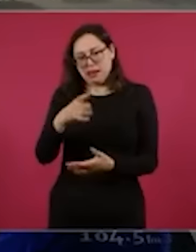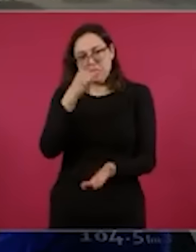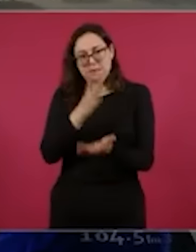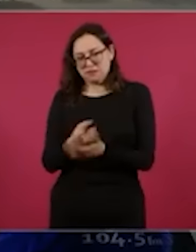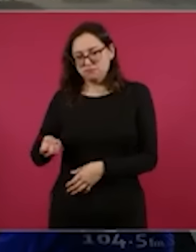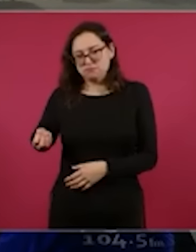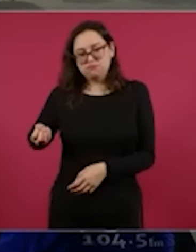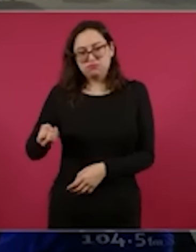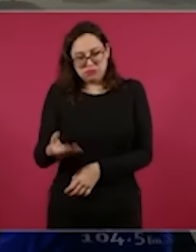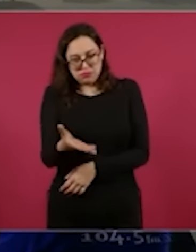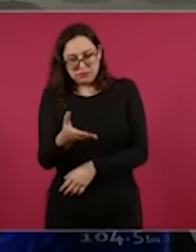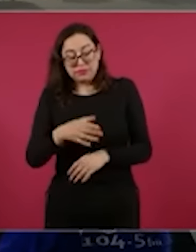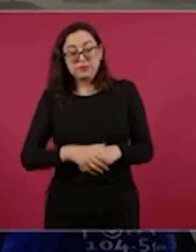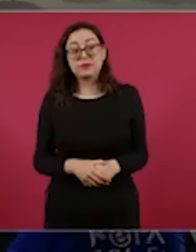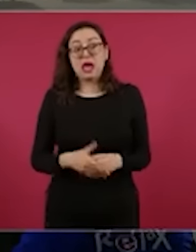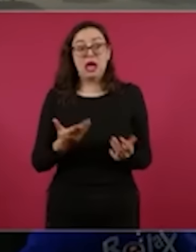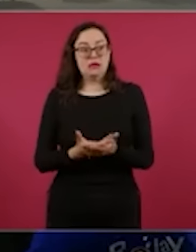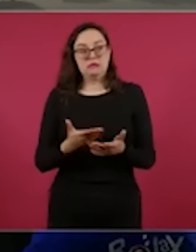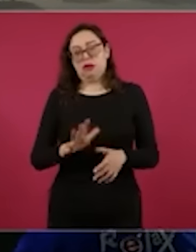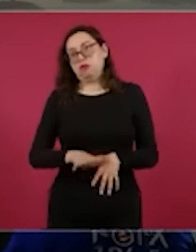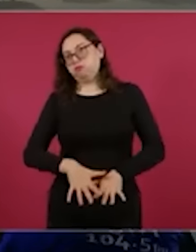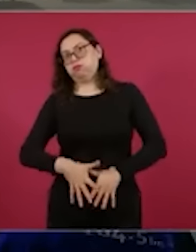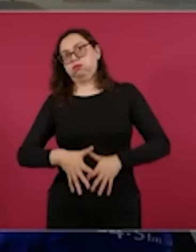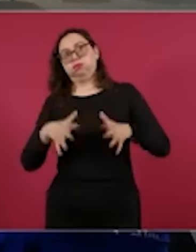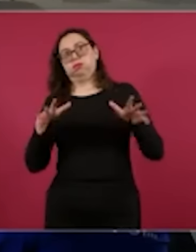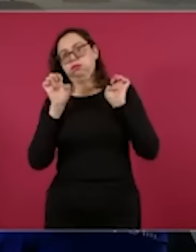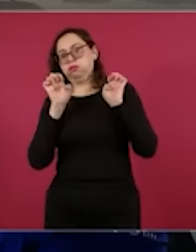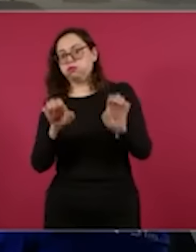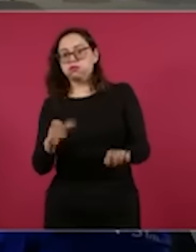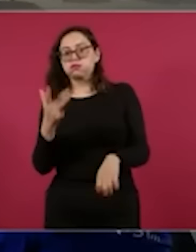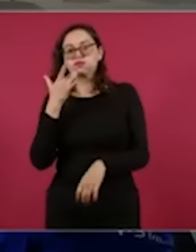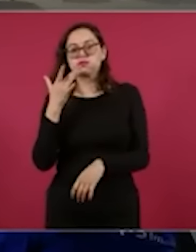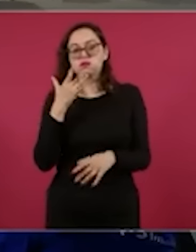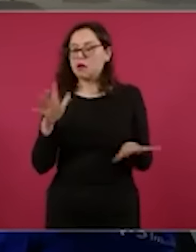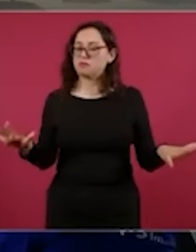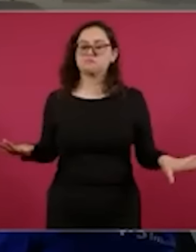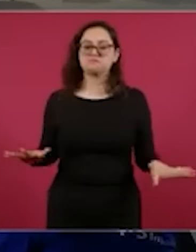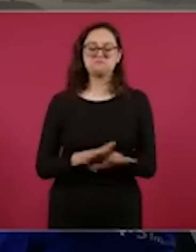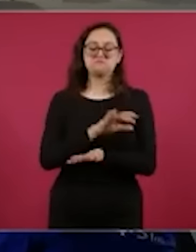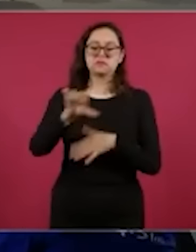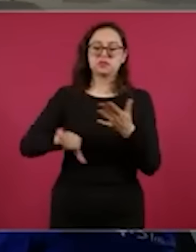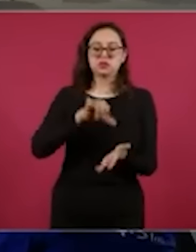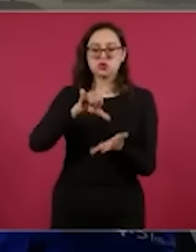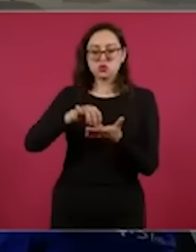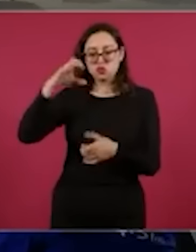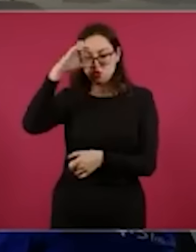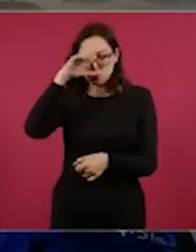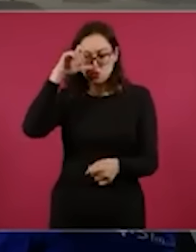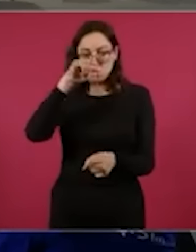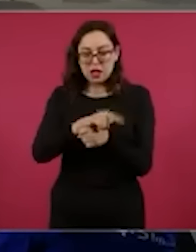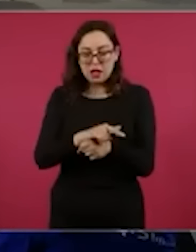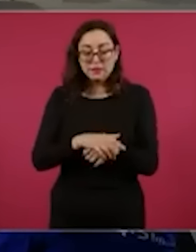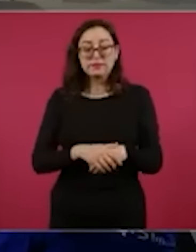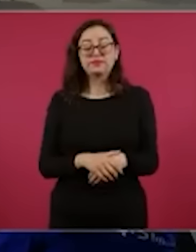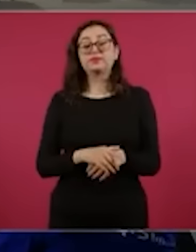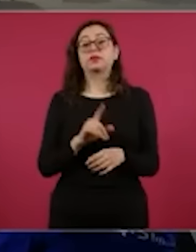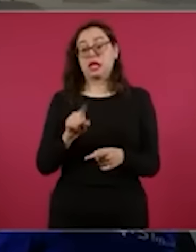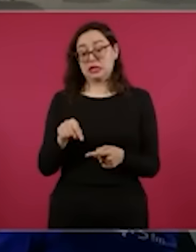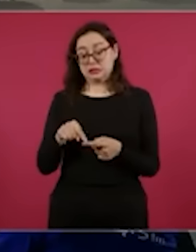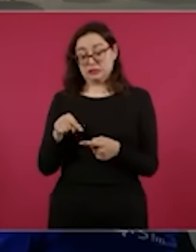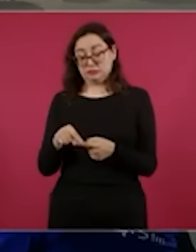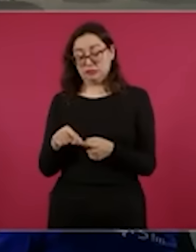ahora todo eso está transformado en infraestructura cultural. El antiguo edificio Molino del Rey es el segundo nodo